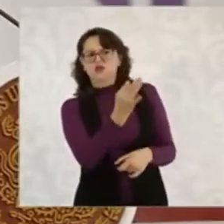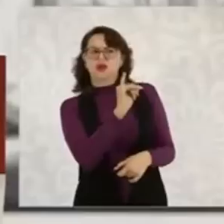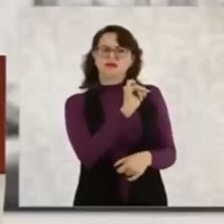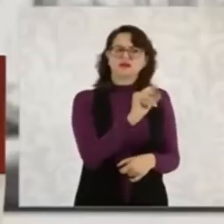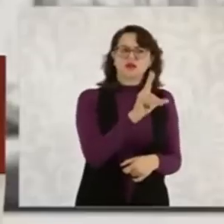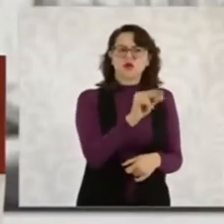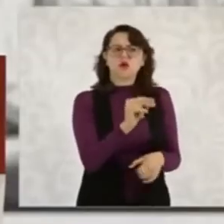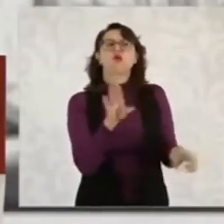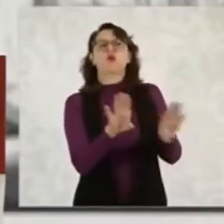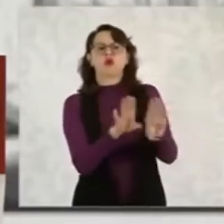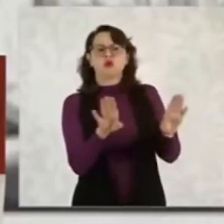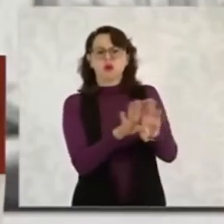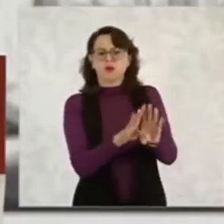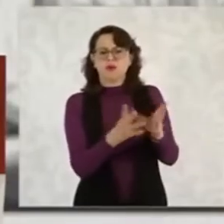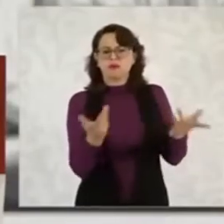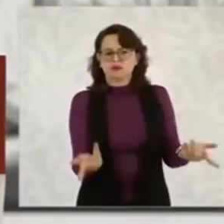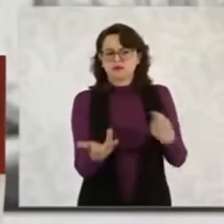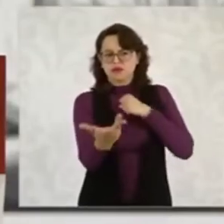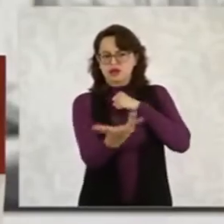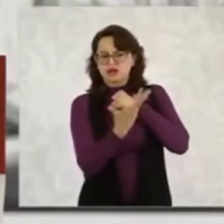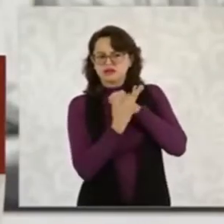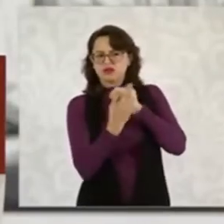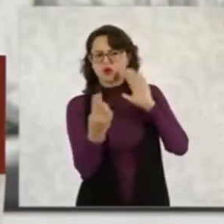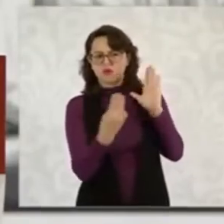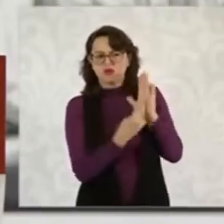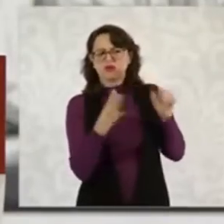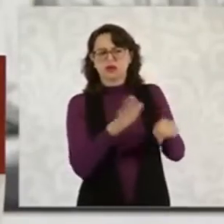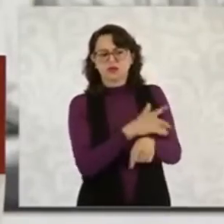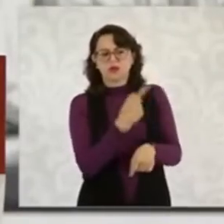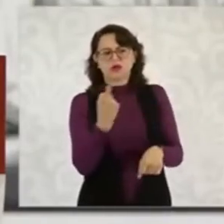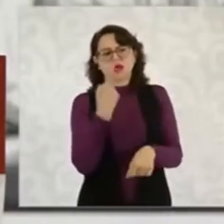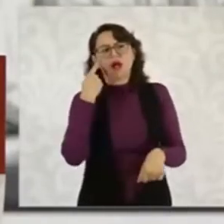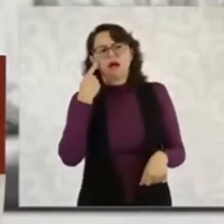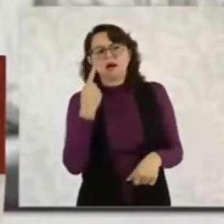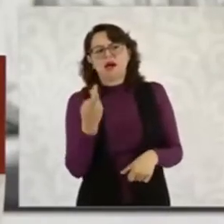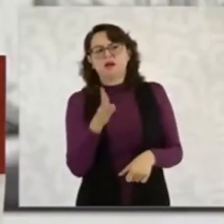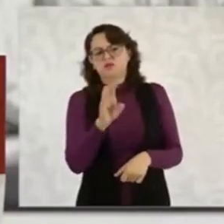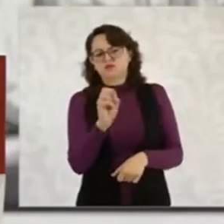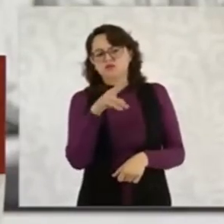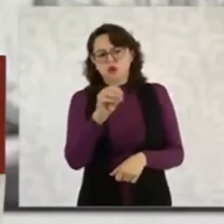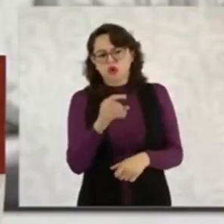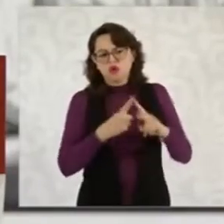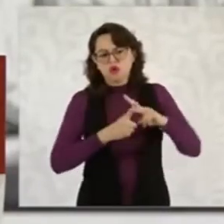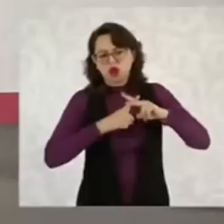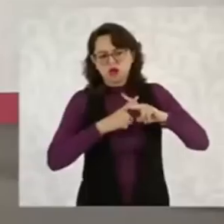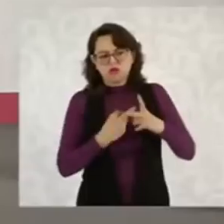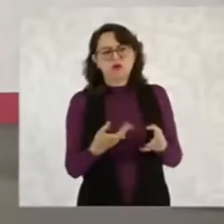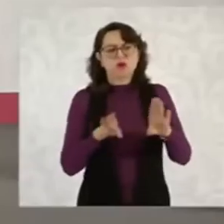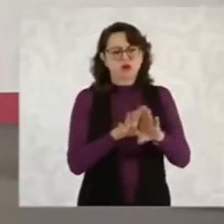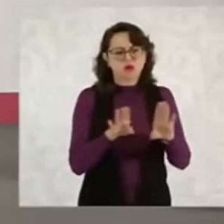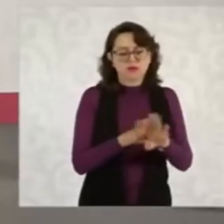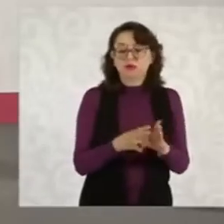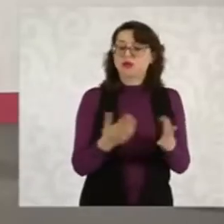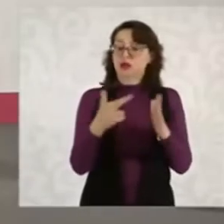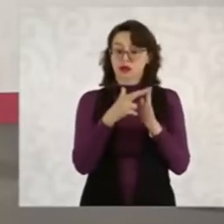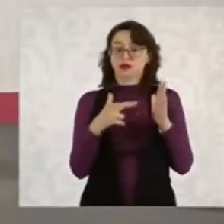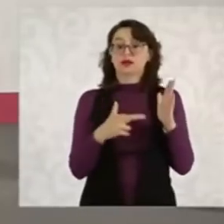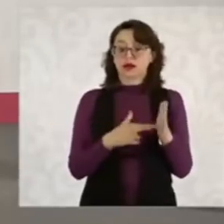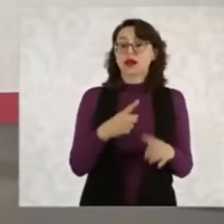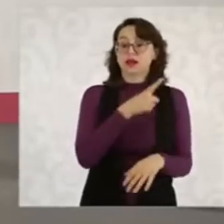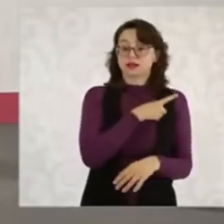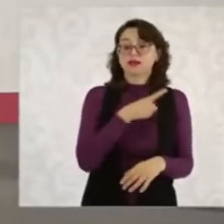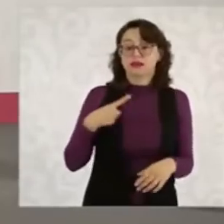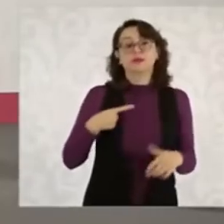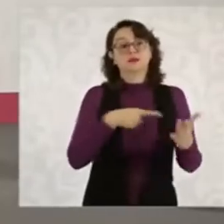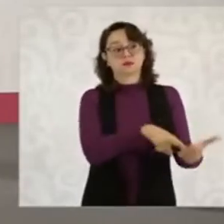algoritmo, cómo nos penaliza, cómo nos llega a dar bonos y a quitar estos mismos bonos. Tenemos que conocer las reglas del juego cuando somos